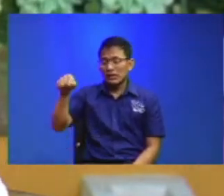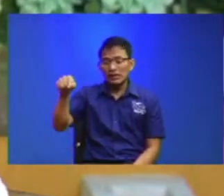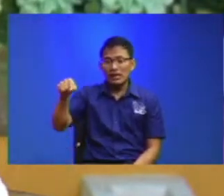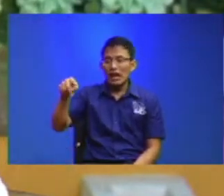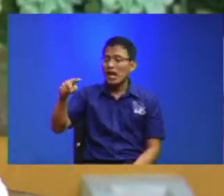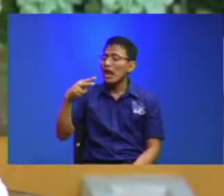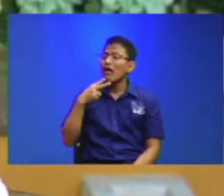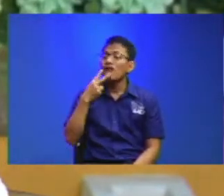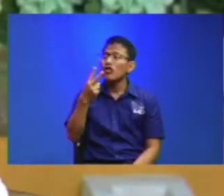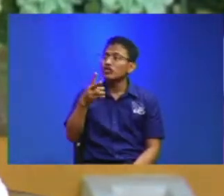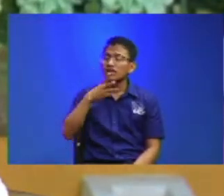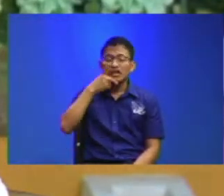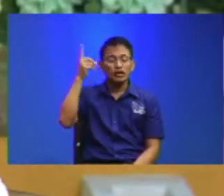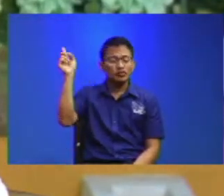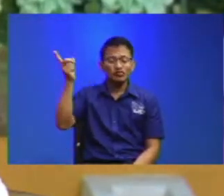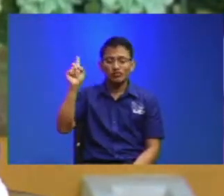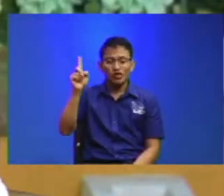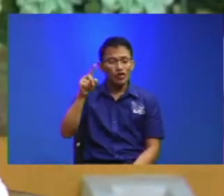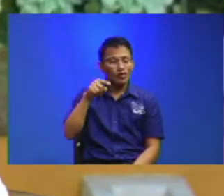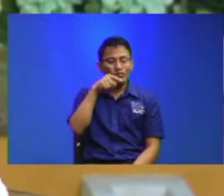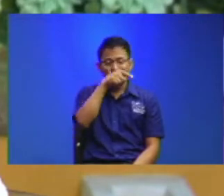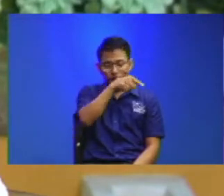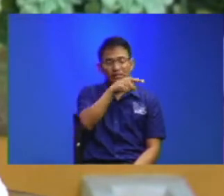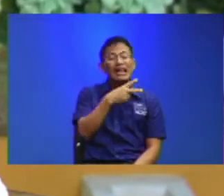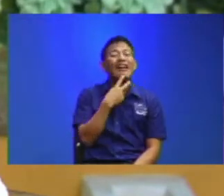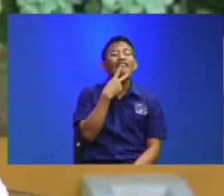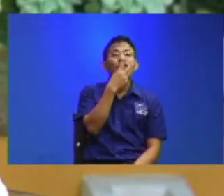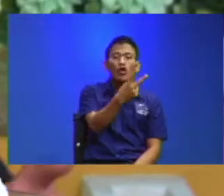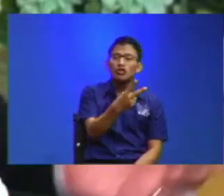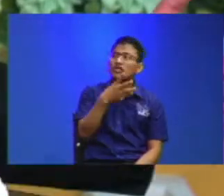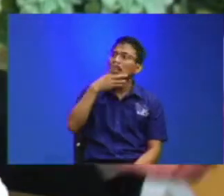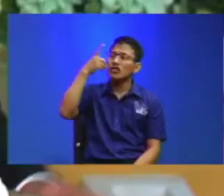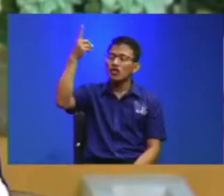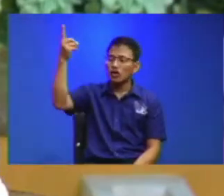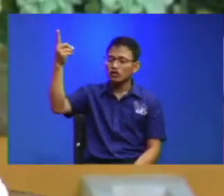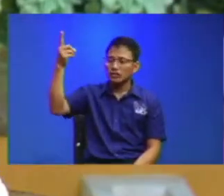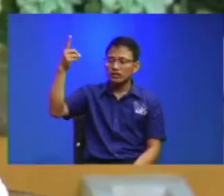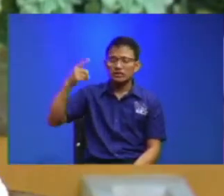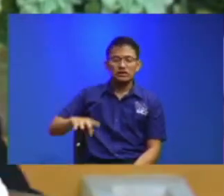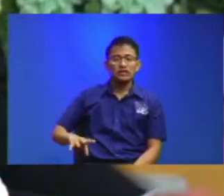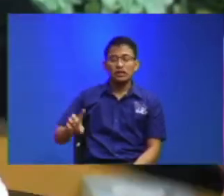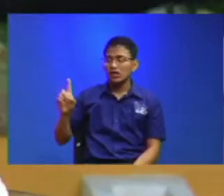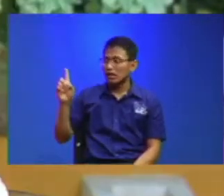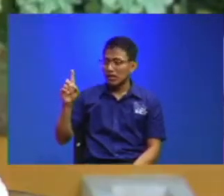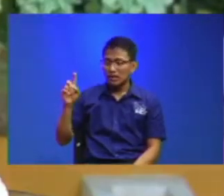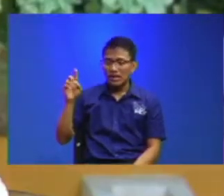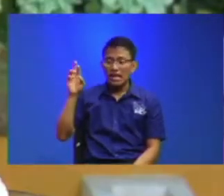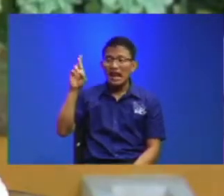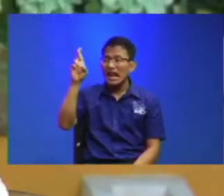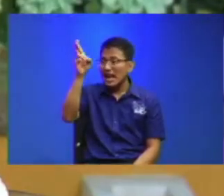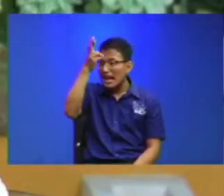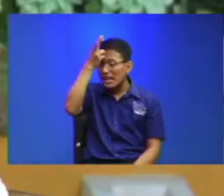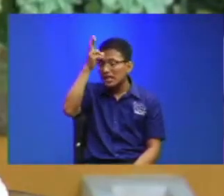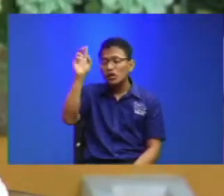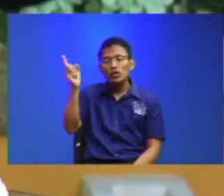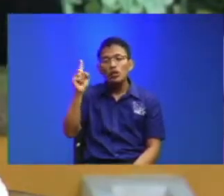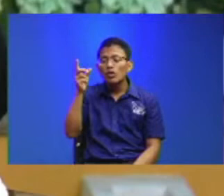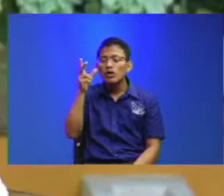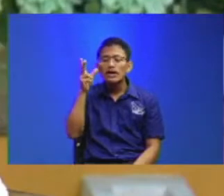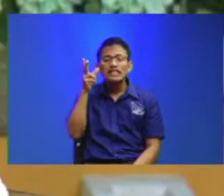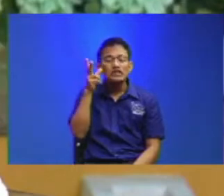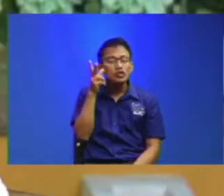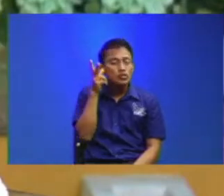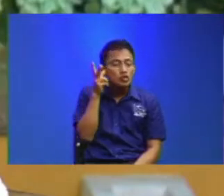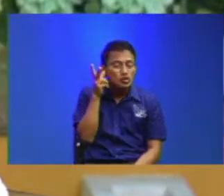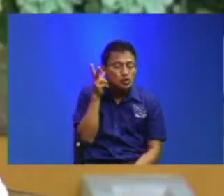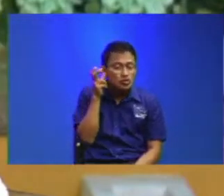voz de Dios. Entonces, por no morir, fue una piedra de tropiezo de tal magnitud que esta